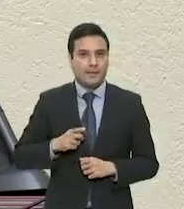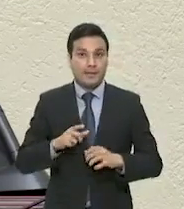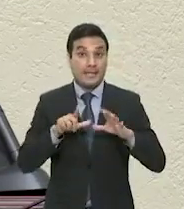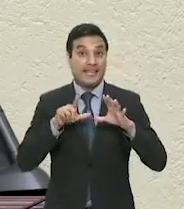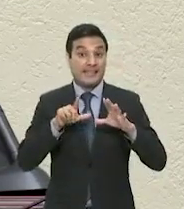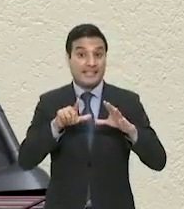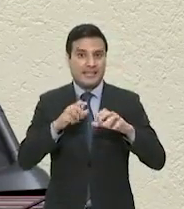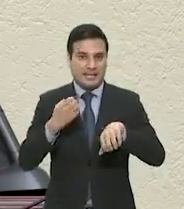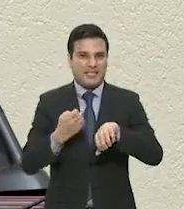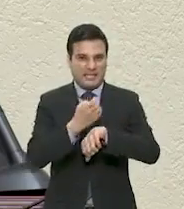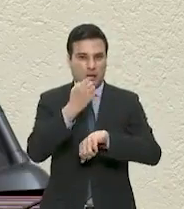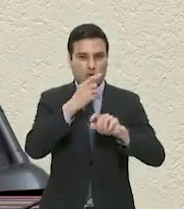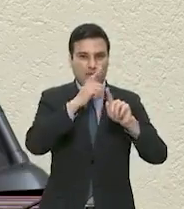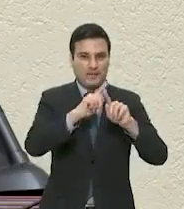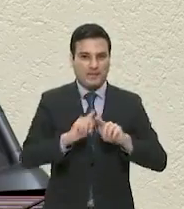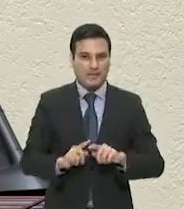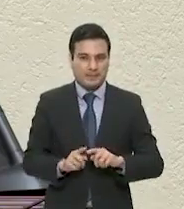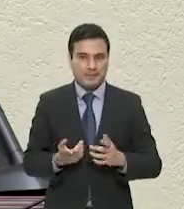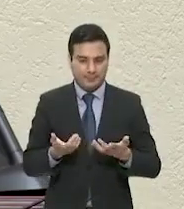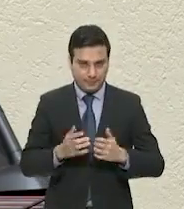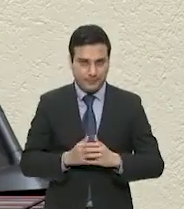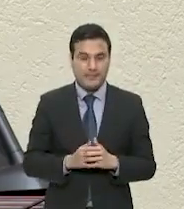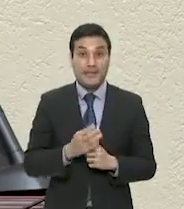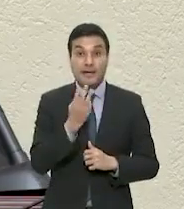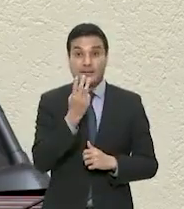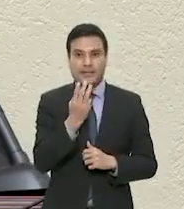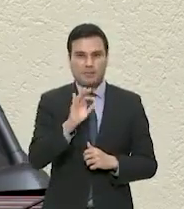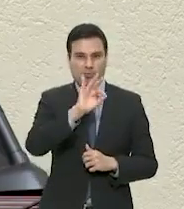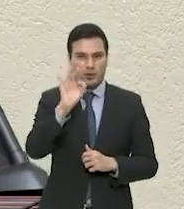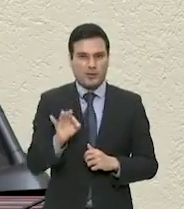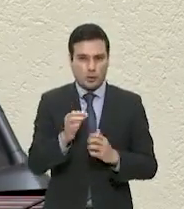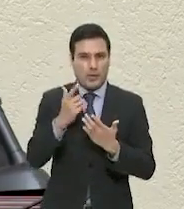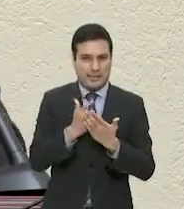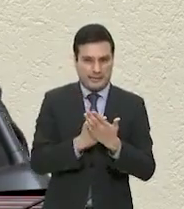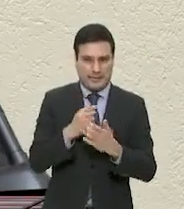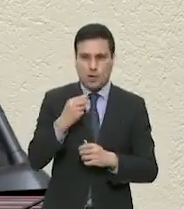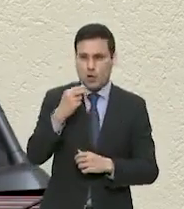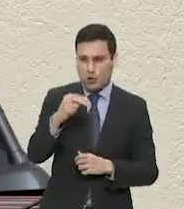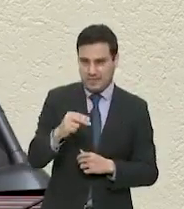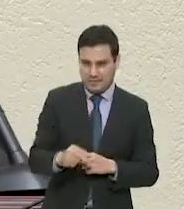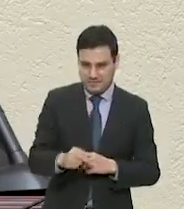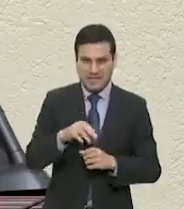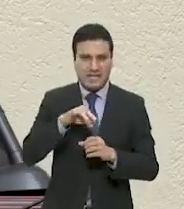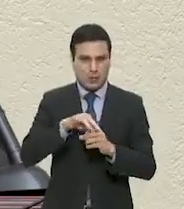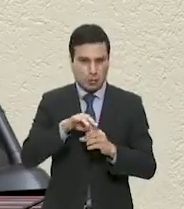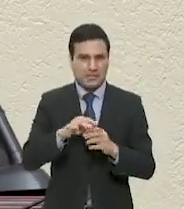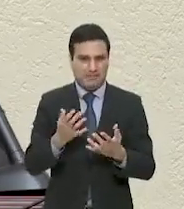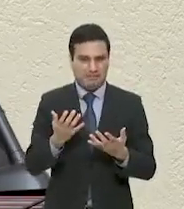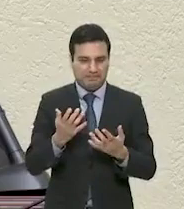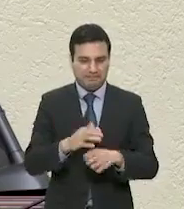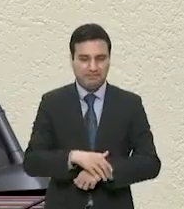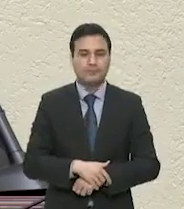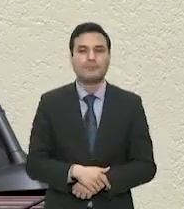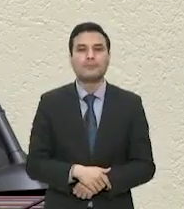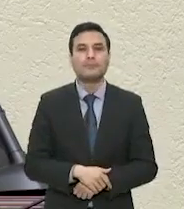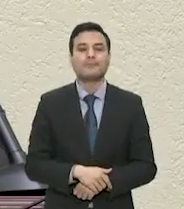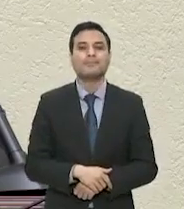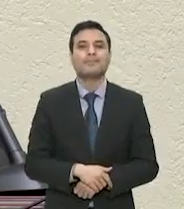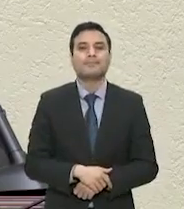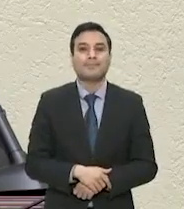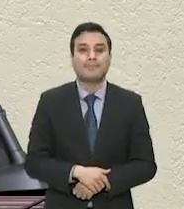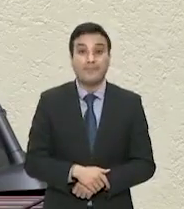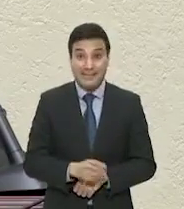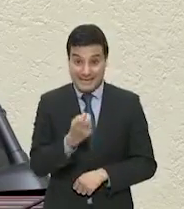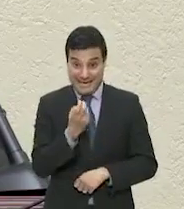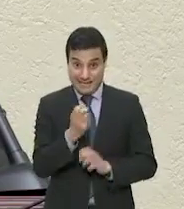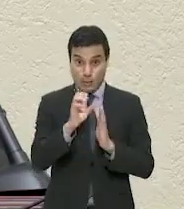federativas y que representen como mínimo el 3 por ciento de la lista nominal de electores de cada una de ellas dicha reforma